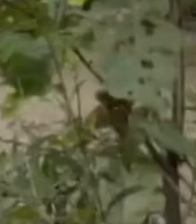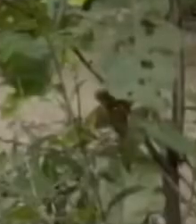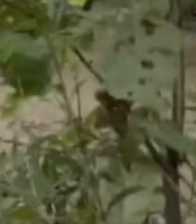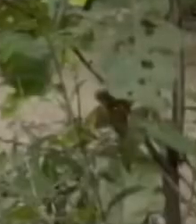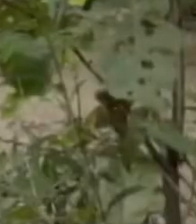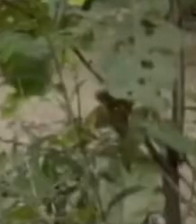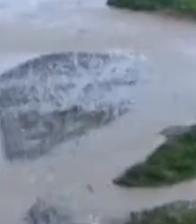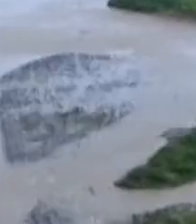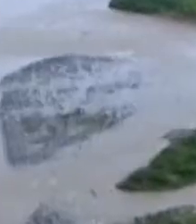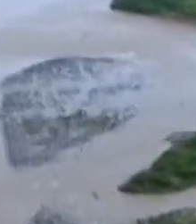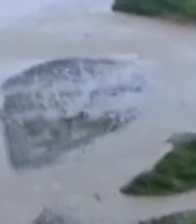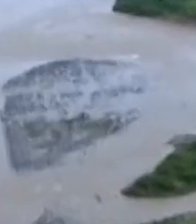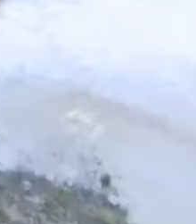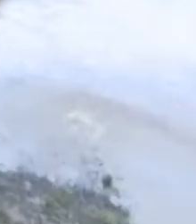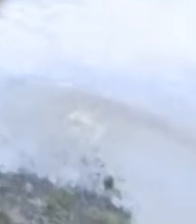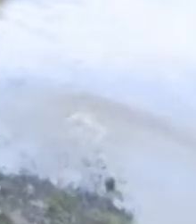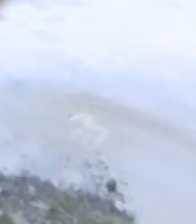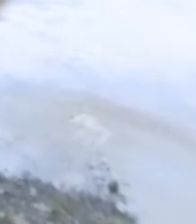Documentales UNED.